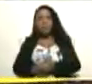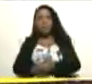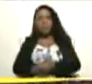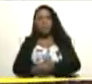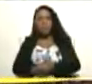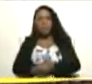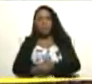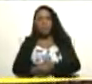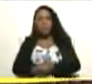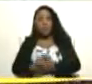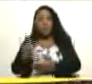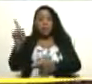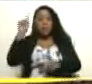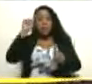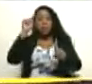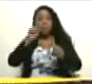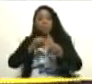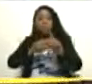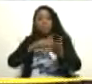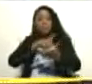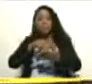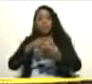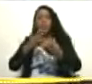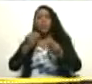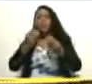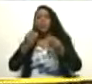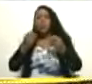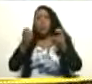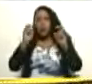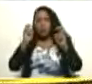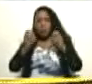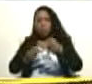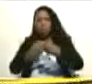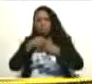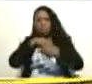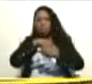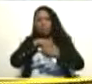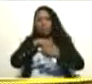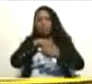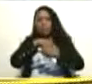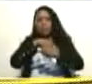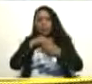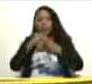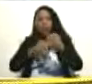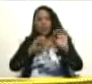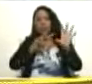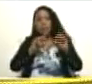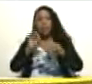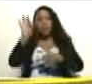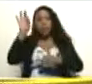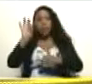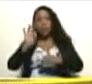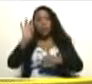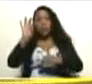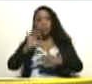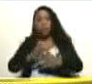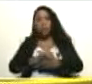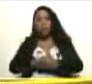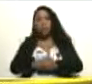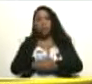Y hubo un récord de participación porque hubo mucha polarización interna y se llegó al 70%.